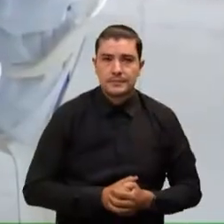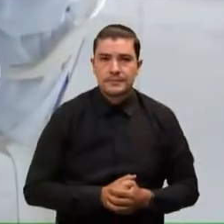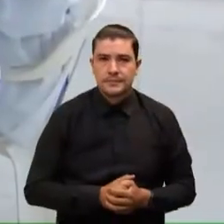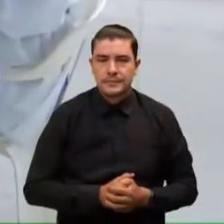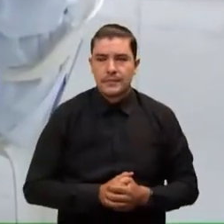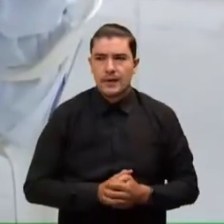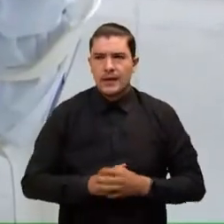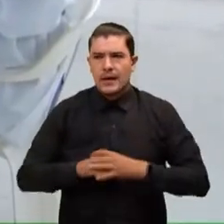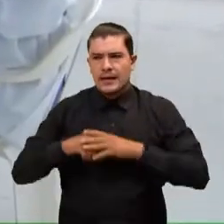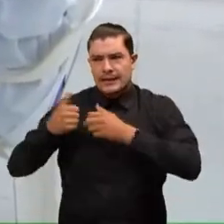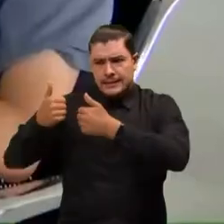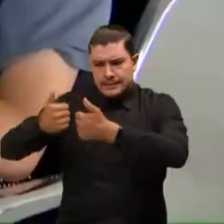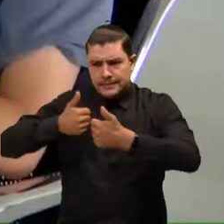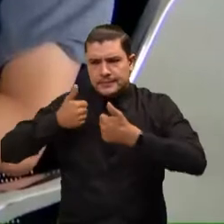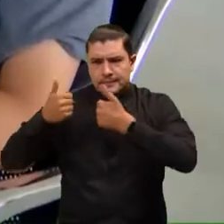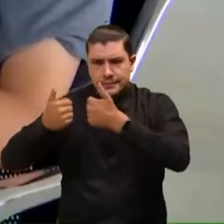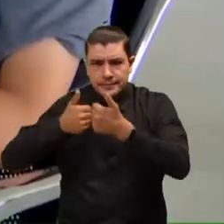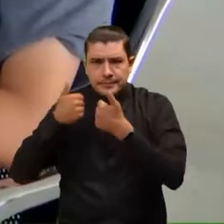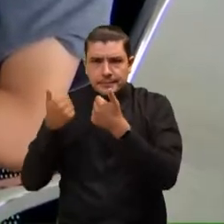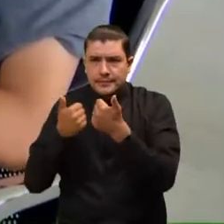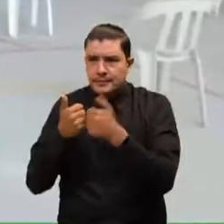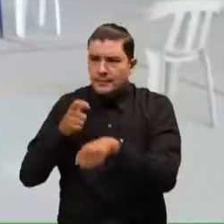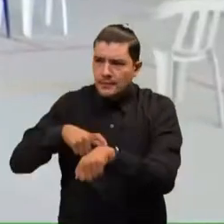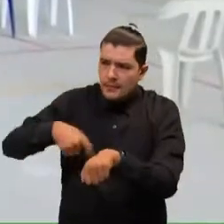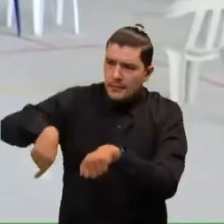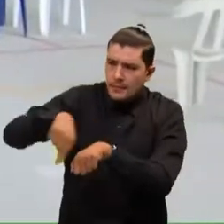y no hay mucha demora.